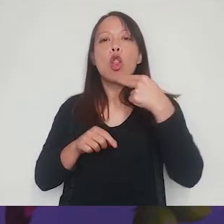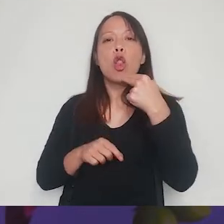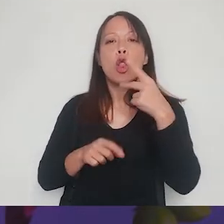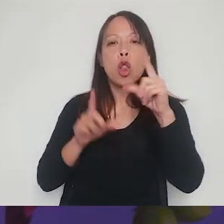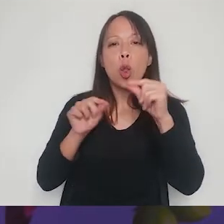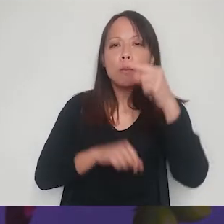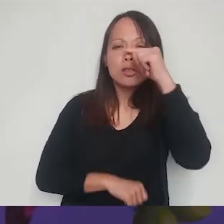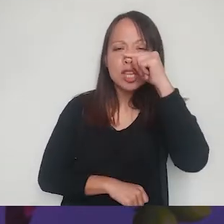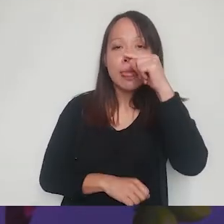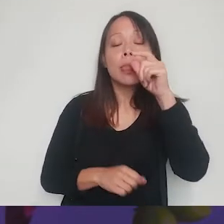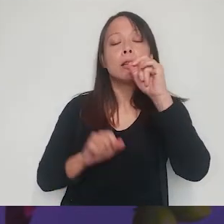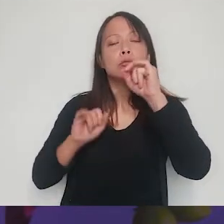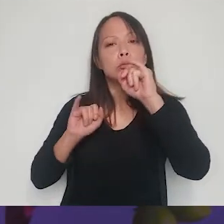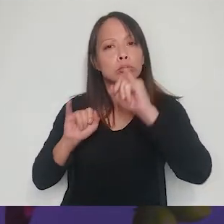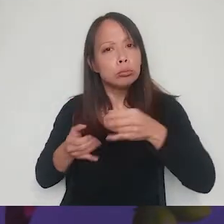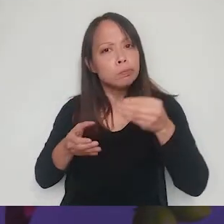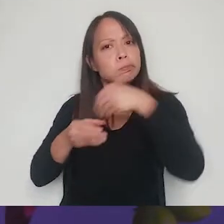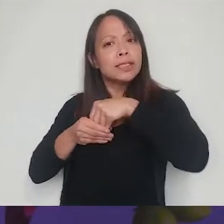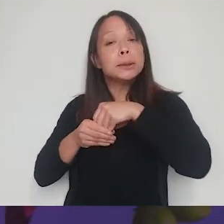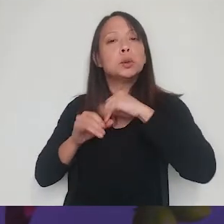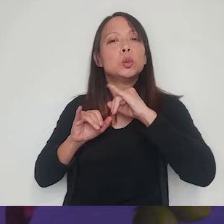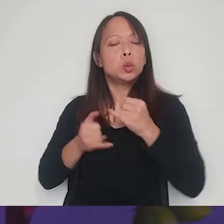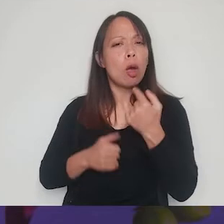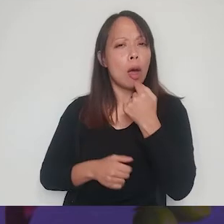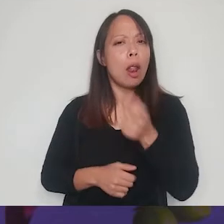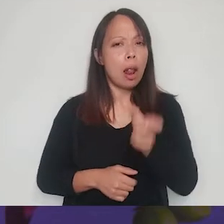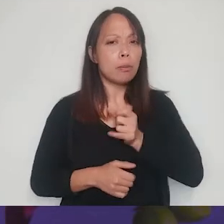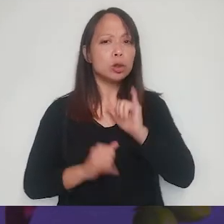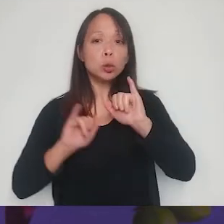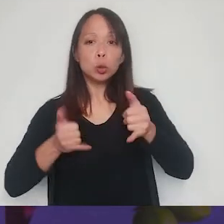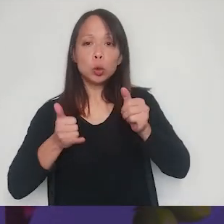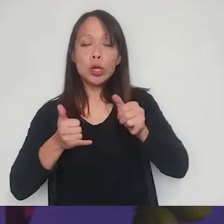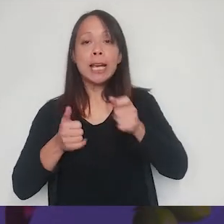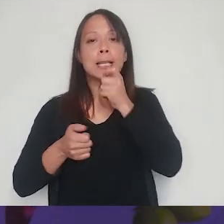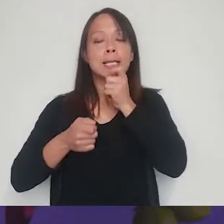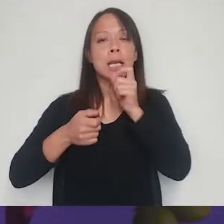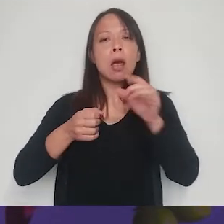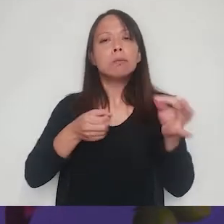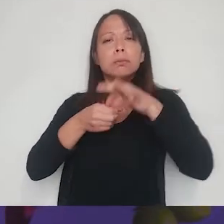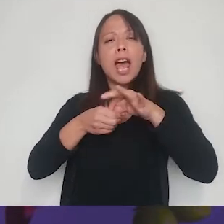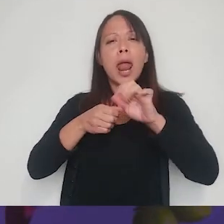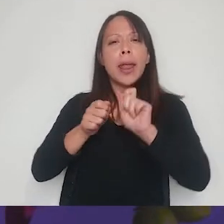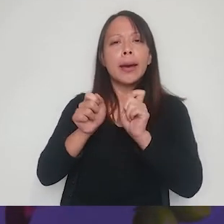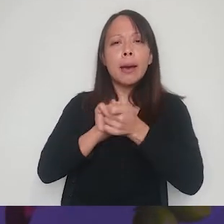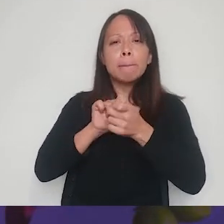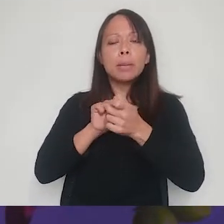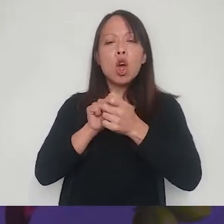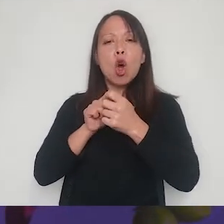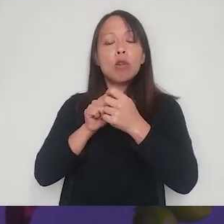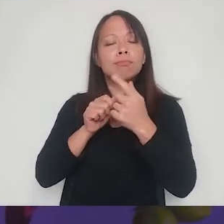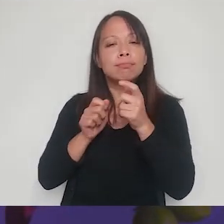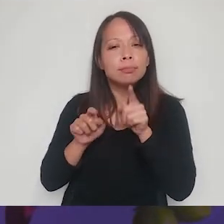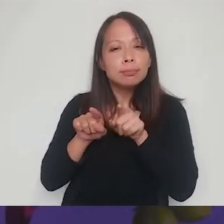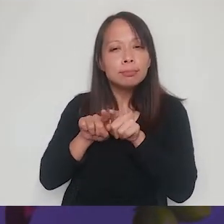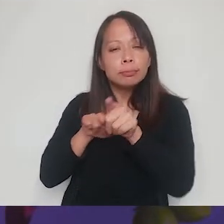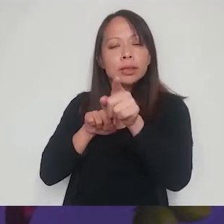por la velocidad de la transcripción. Y la respuesta es sí. Si nosotros con artificio de ingeniería genética hacemos que la transcripción